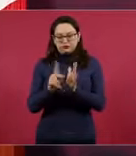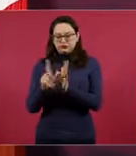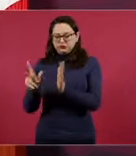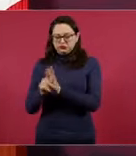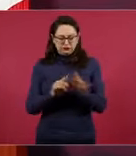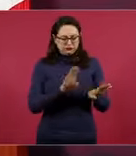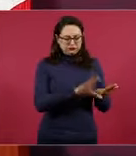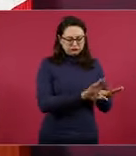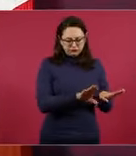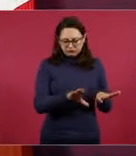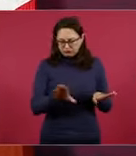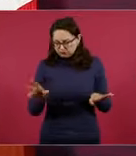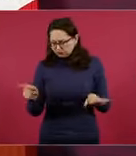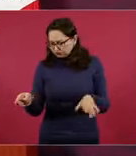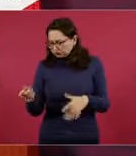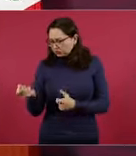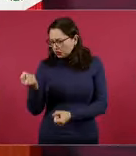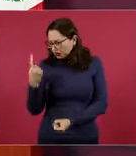que no están